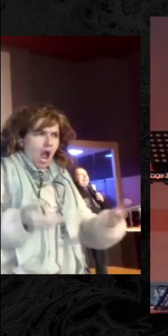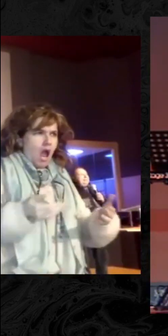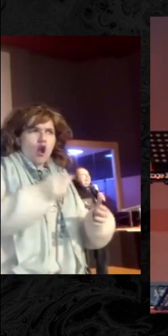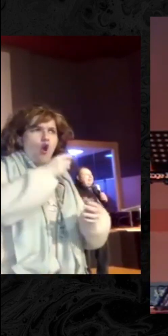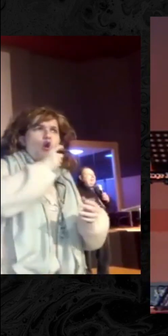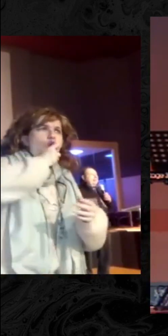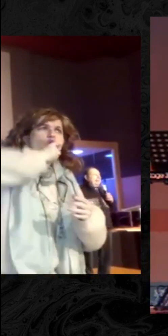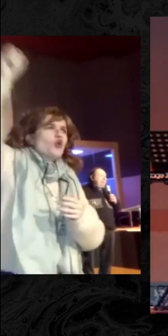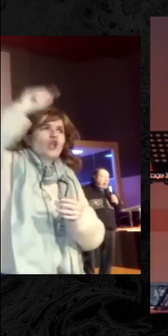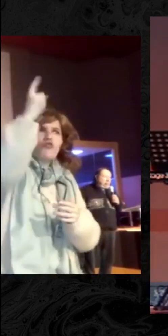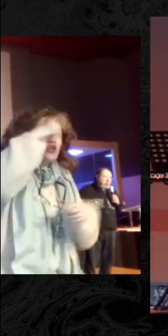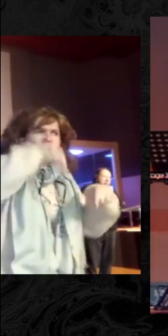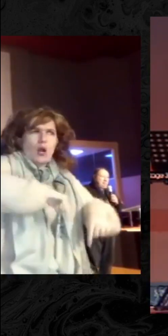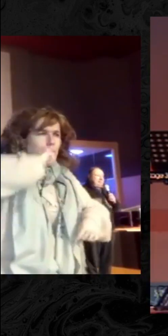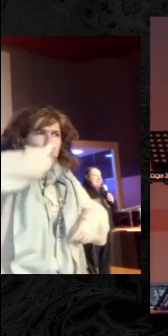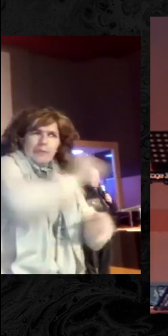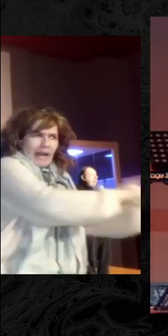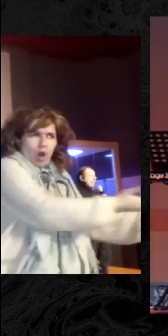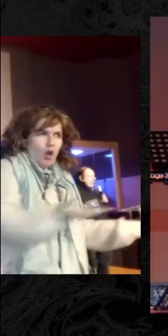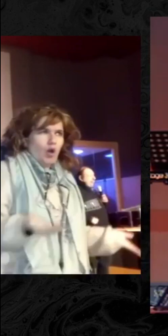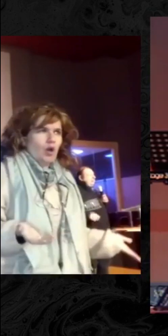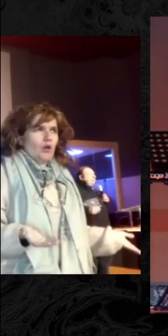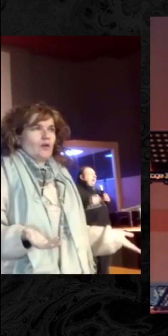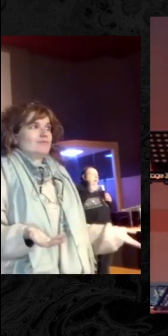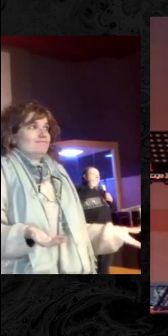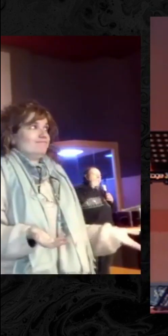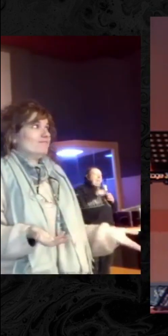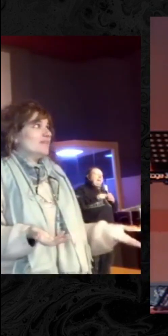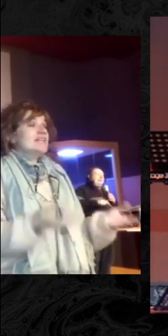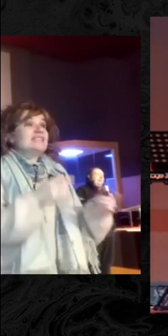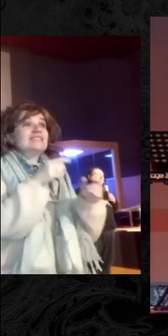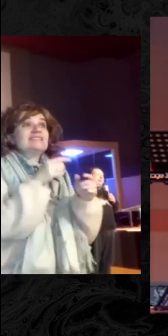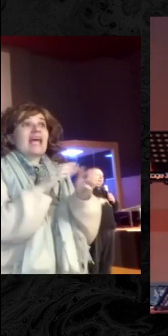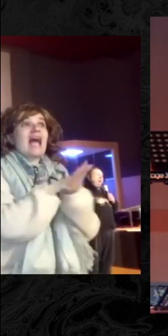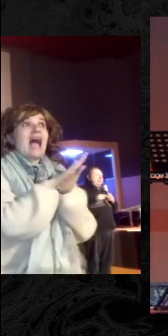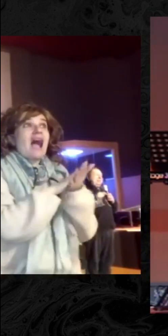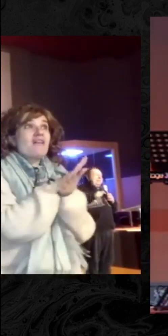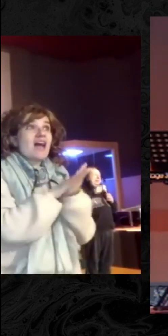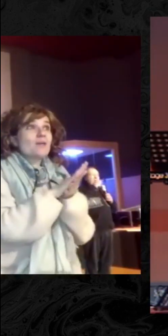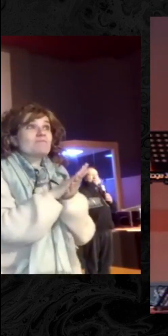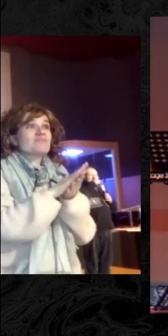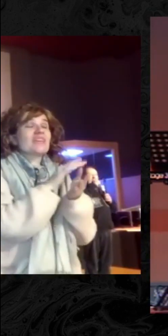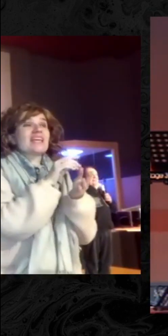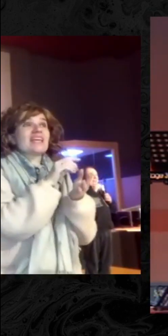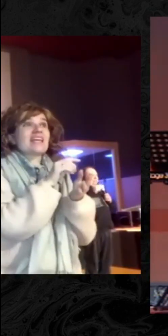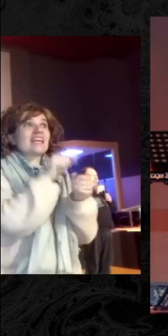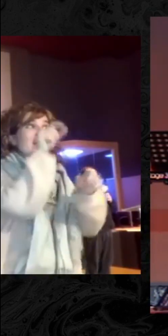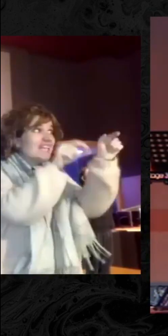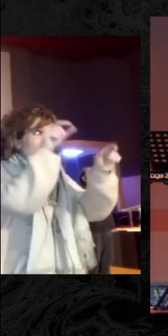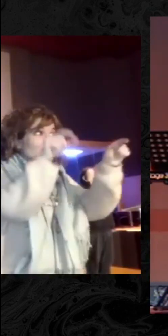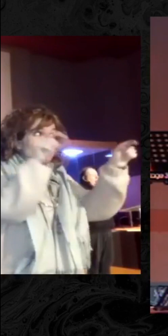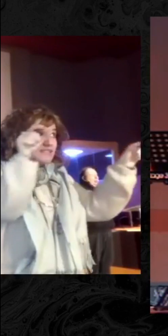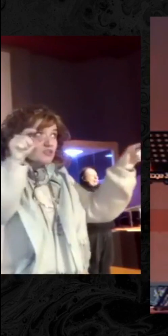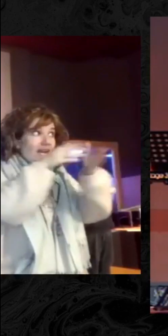Esta generación me aborrecerá cuando habla en ese momento Esta generación se refiere